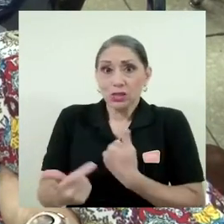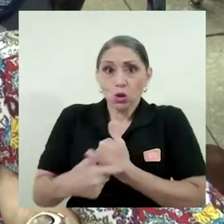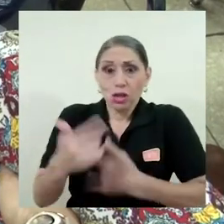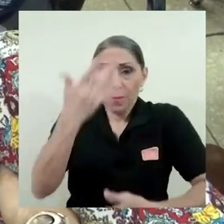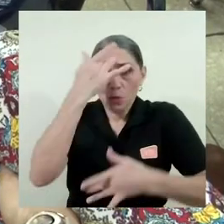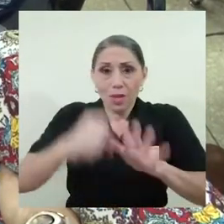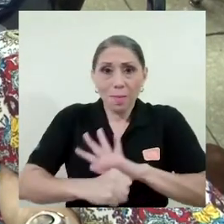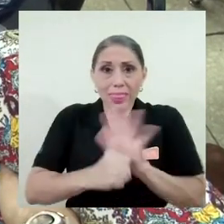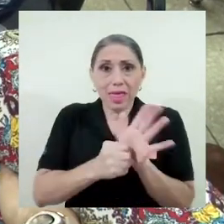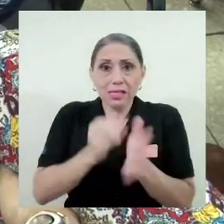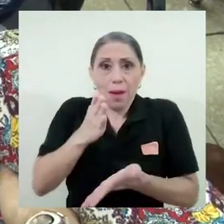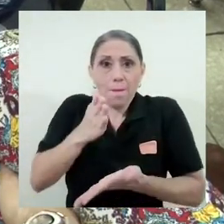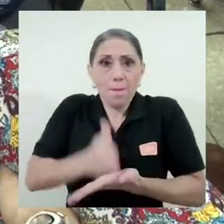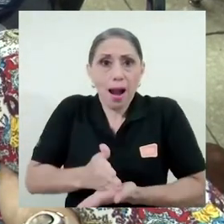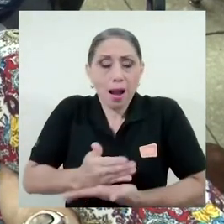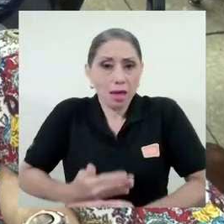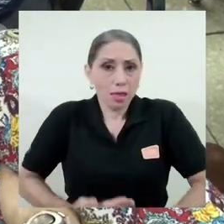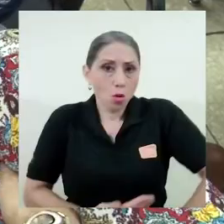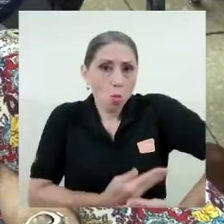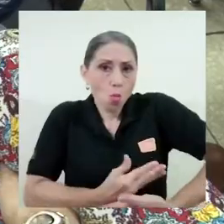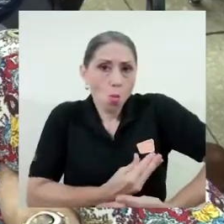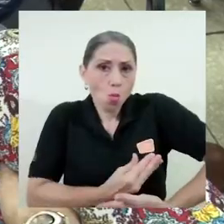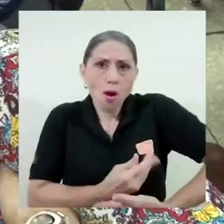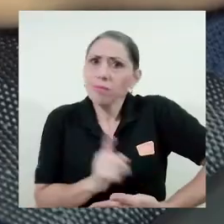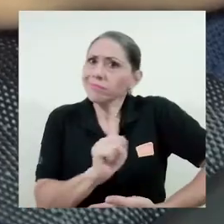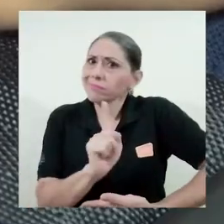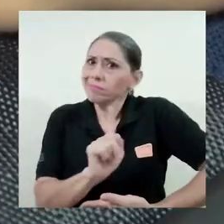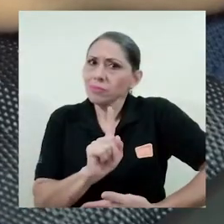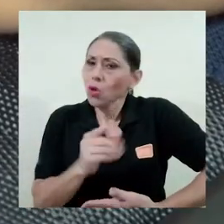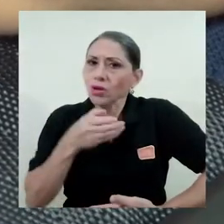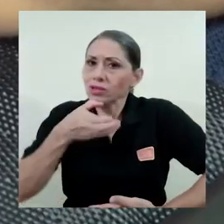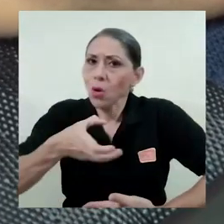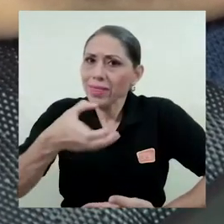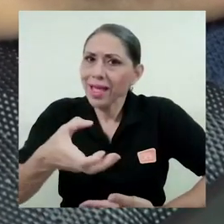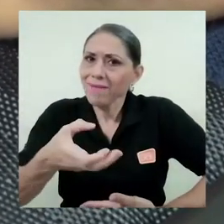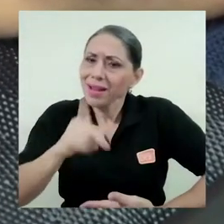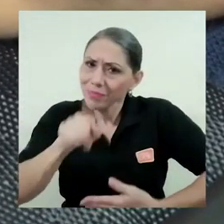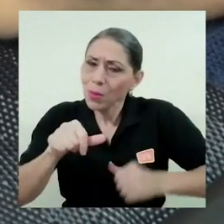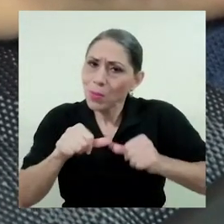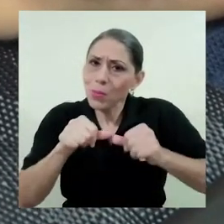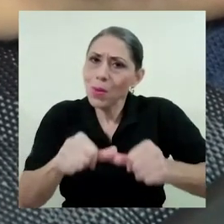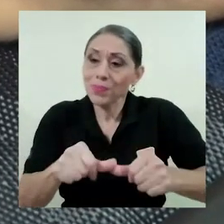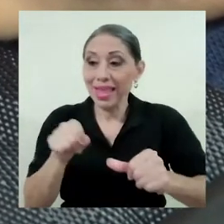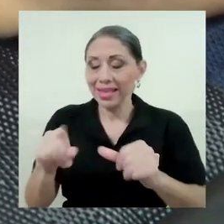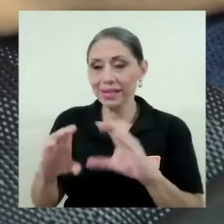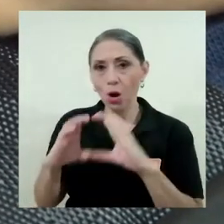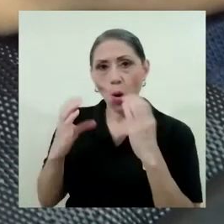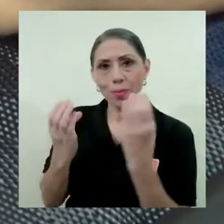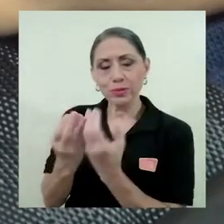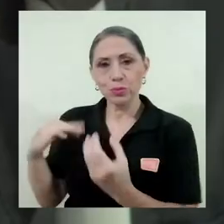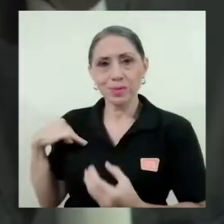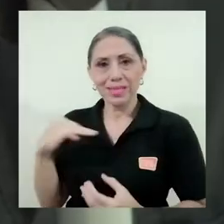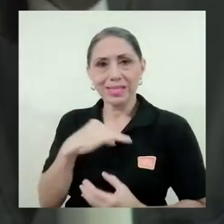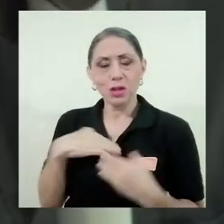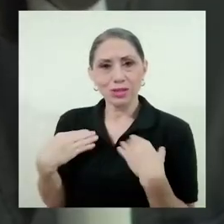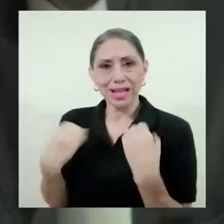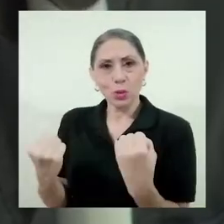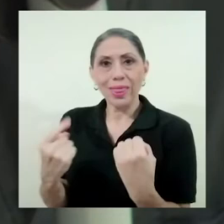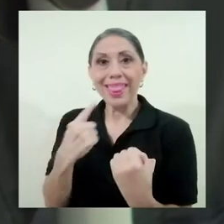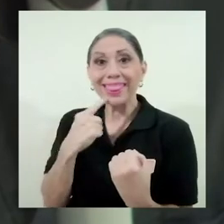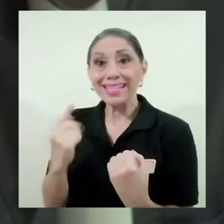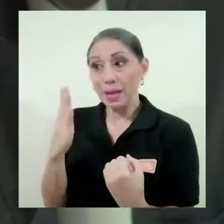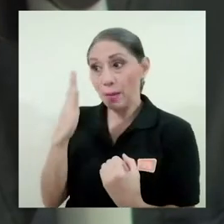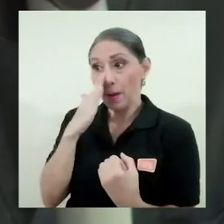estos tiempos de pandemia no es recomendable. Incluso, esta comisión y el Ministerio de Salud indican que